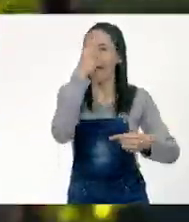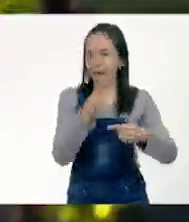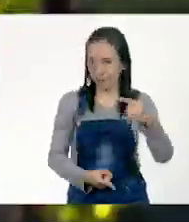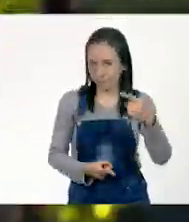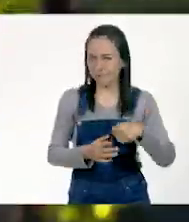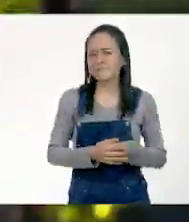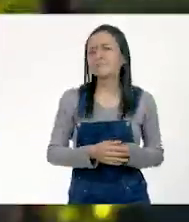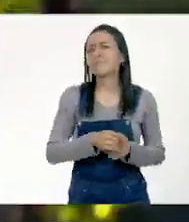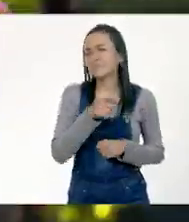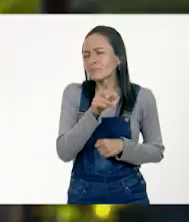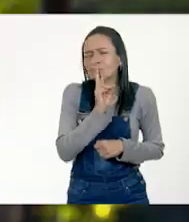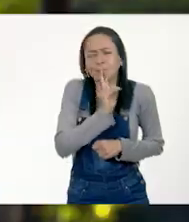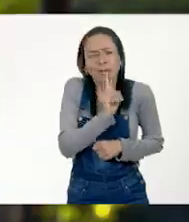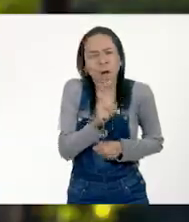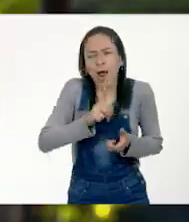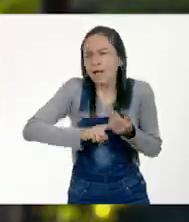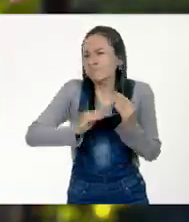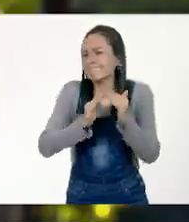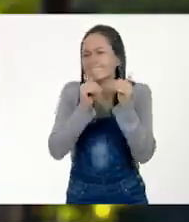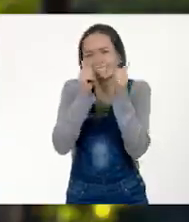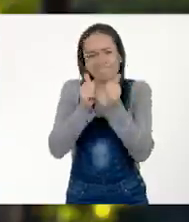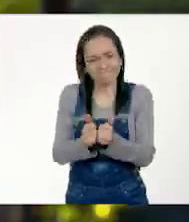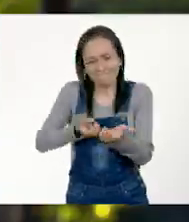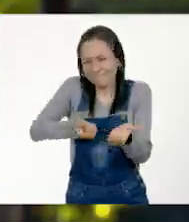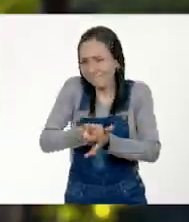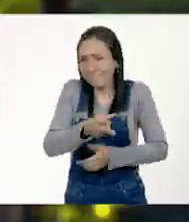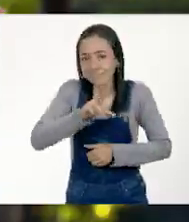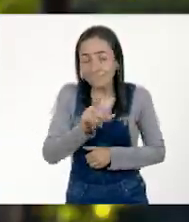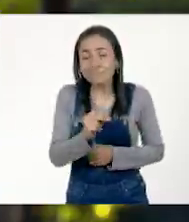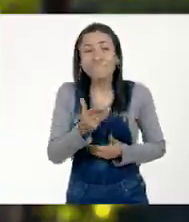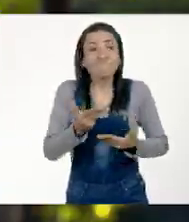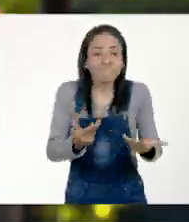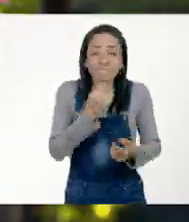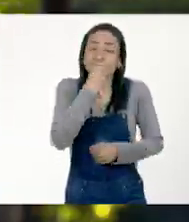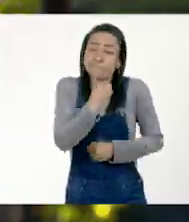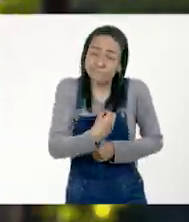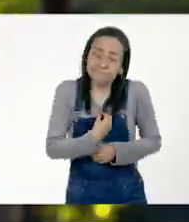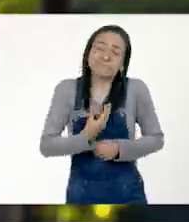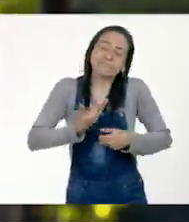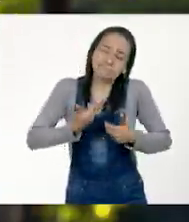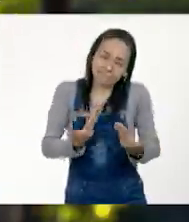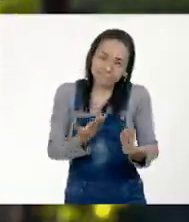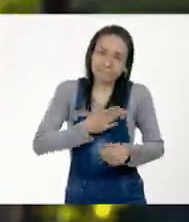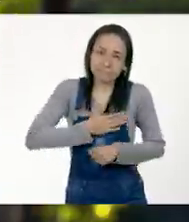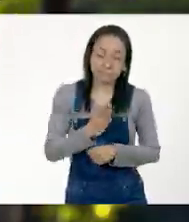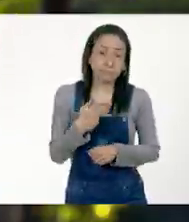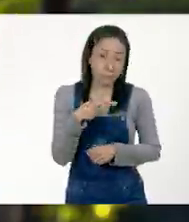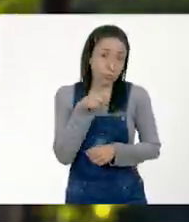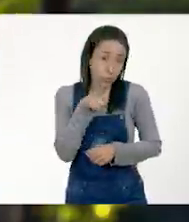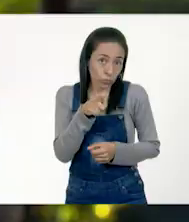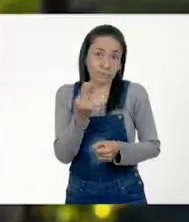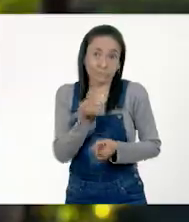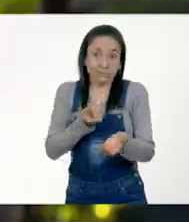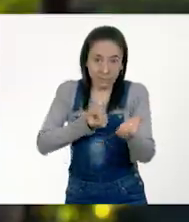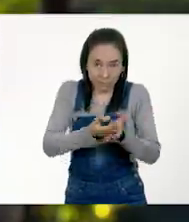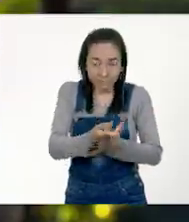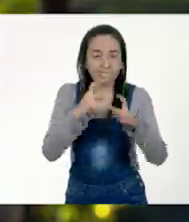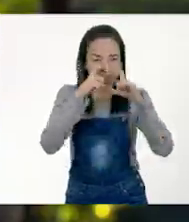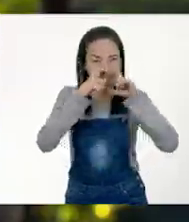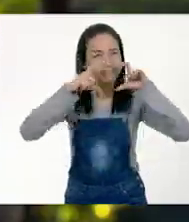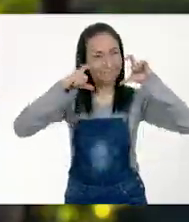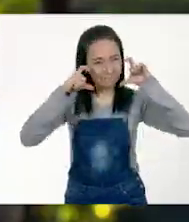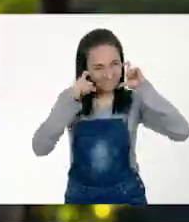no salir de casa a menos que sea muy necesario. Y si lo haces, utiliza el